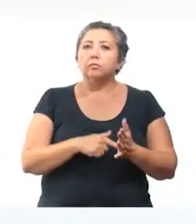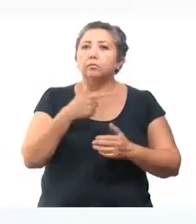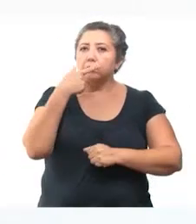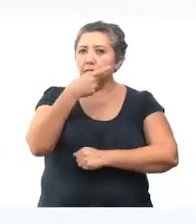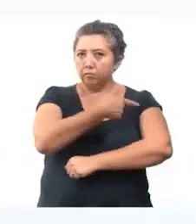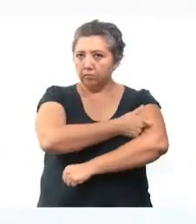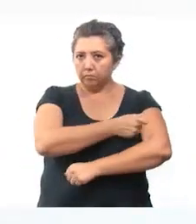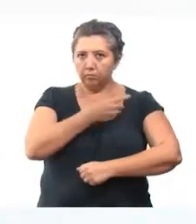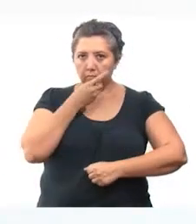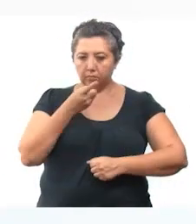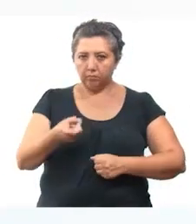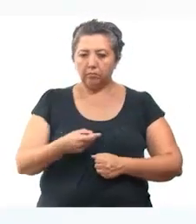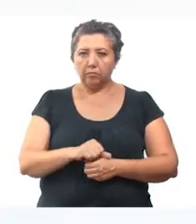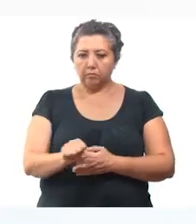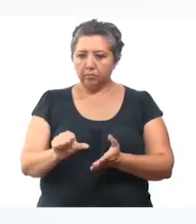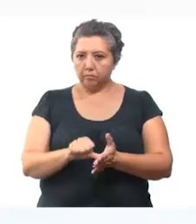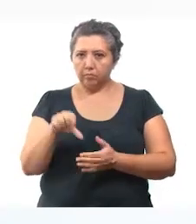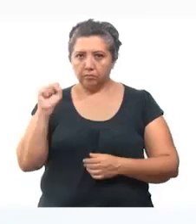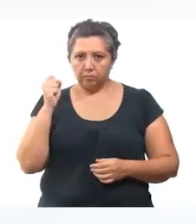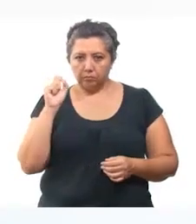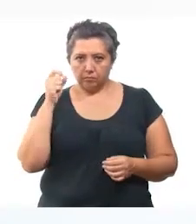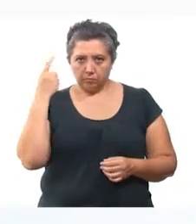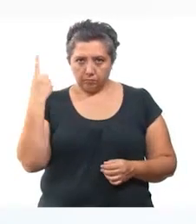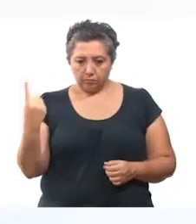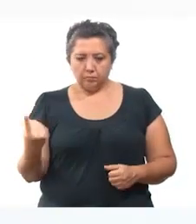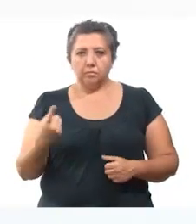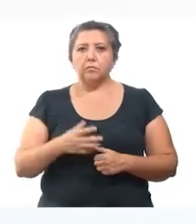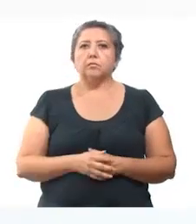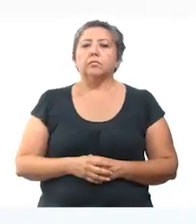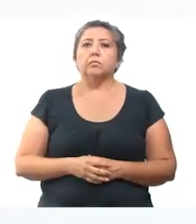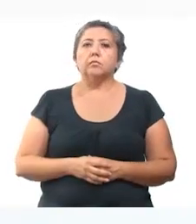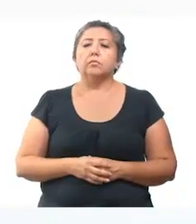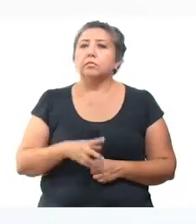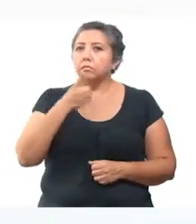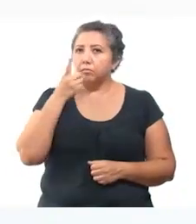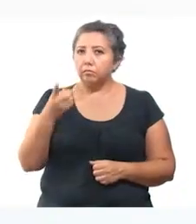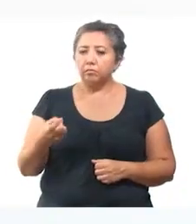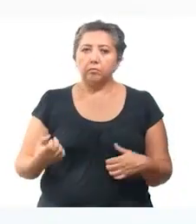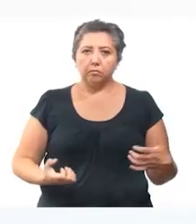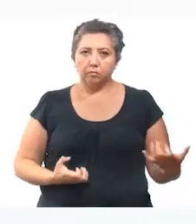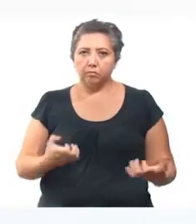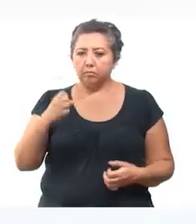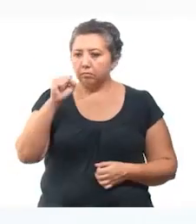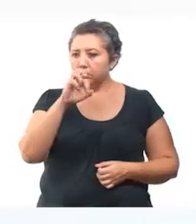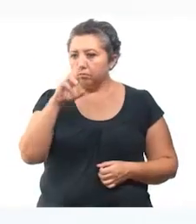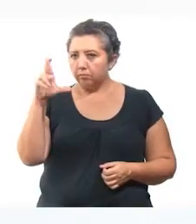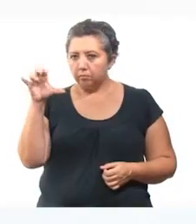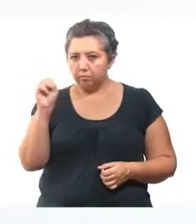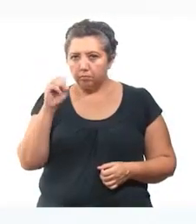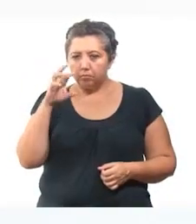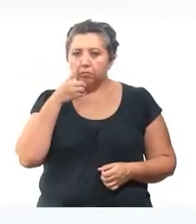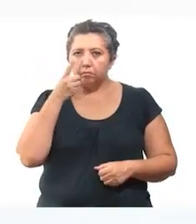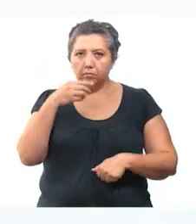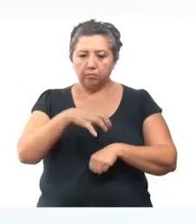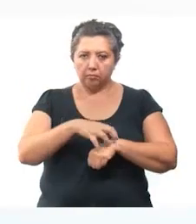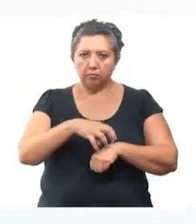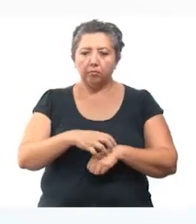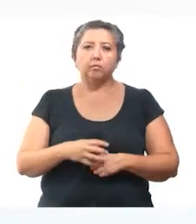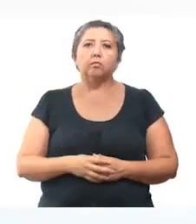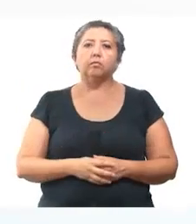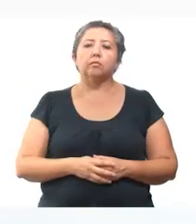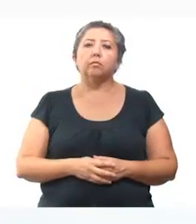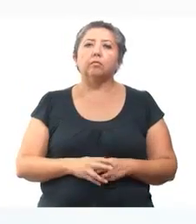de vacunación adecuados en el Centro de Convenciones Yucatán Siglo XXI y en el Multigimnasio Socorro Cerón de la Unidad Deportiva